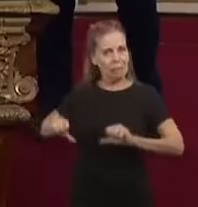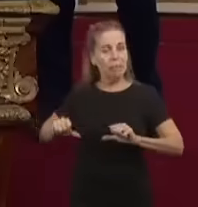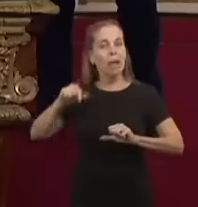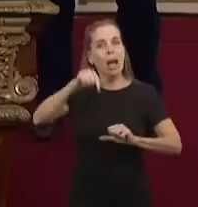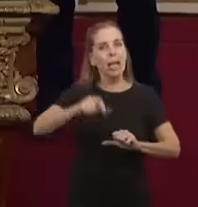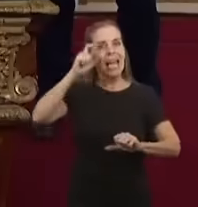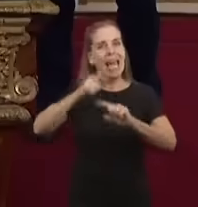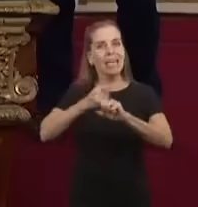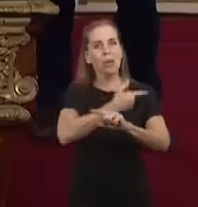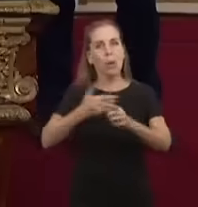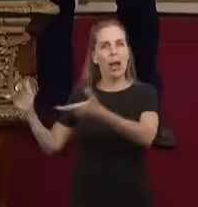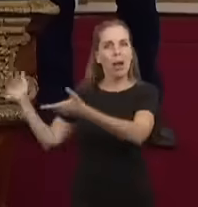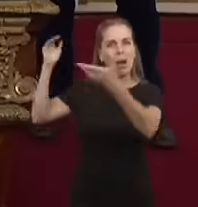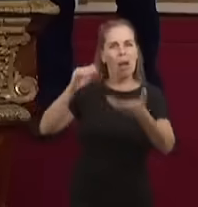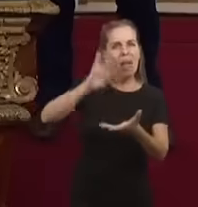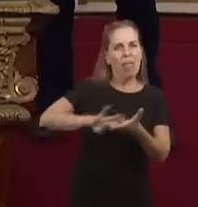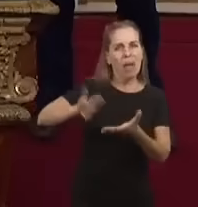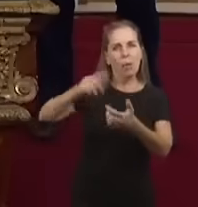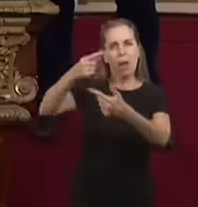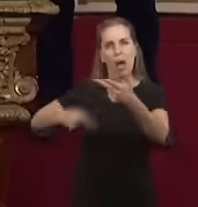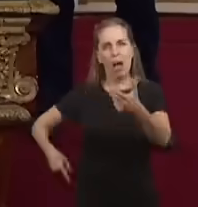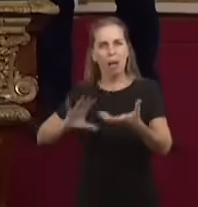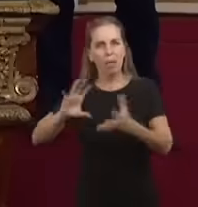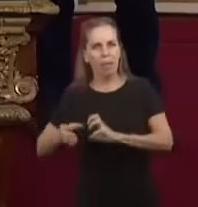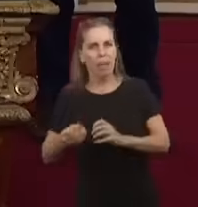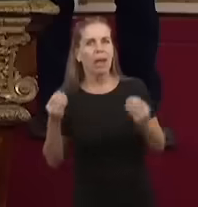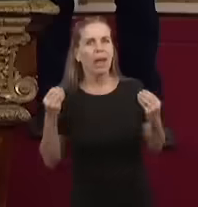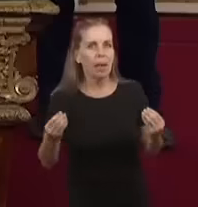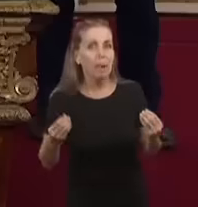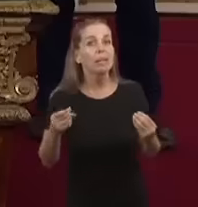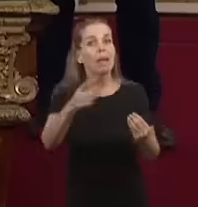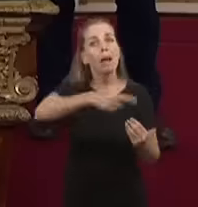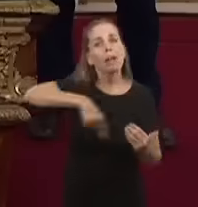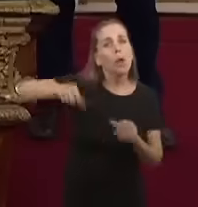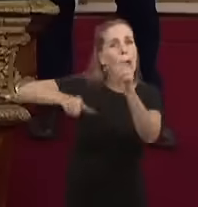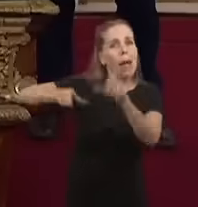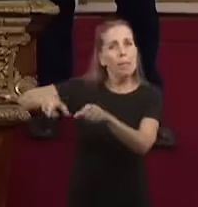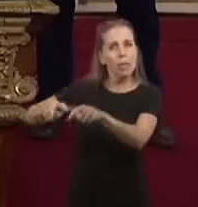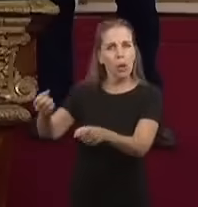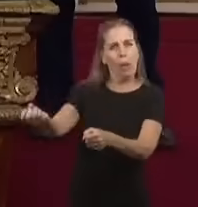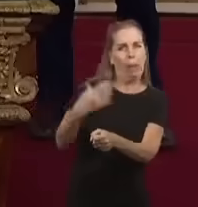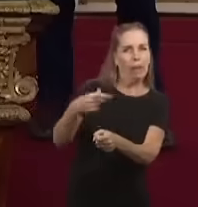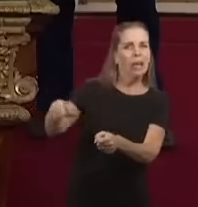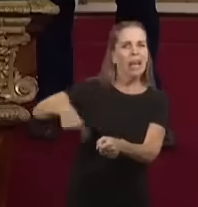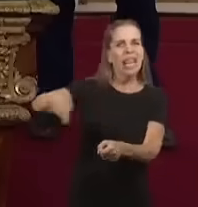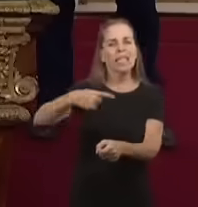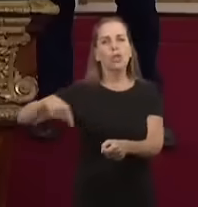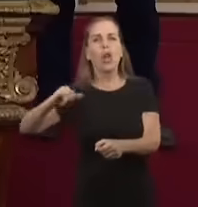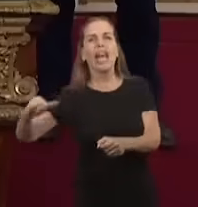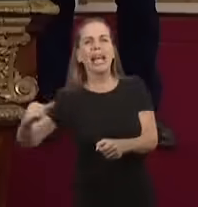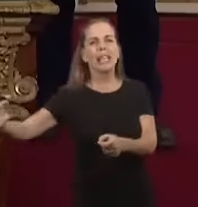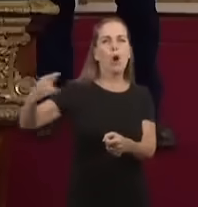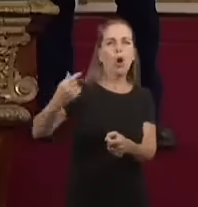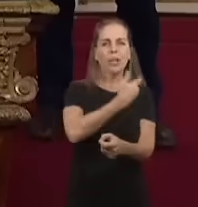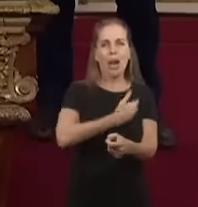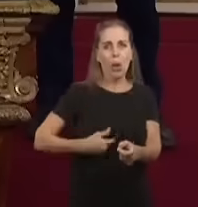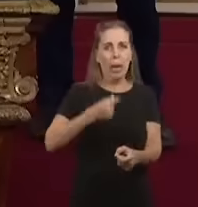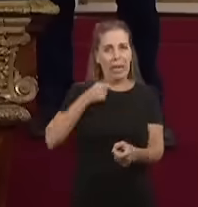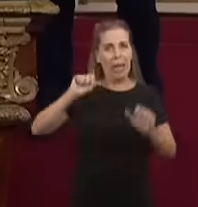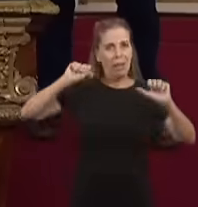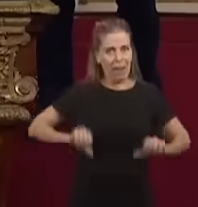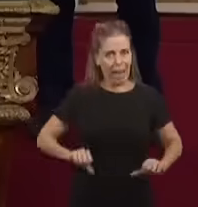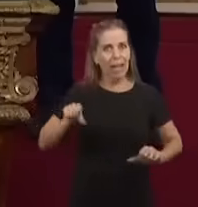recibimos responde a diferencia de lo que suelen afirmar los que quieren el fracaso de este gobierno en enorme medida lo que durante la